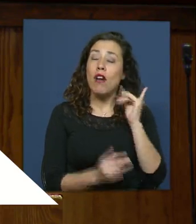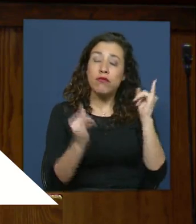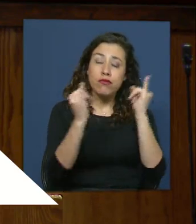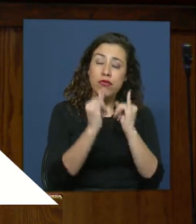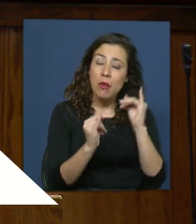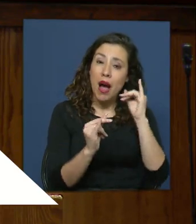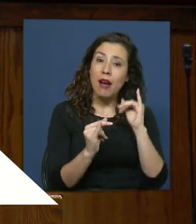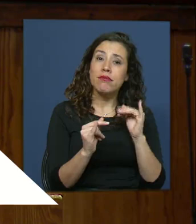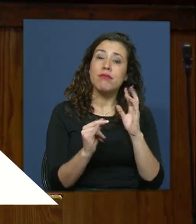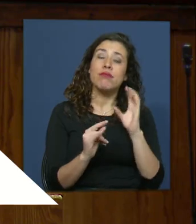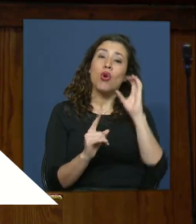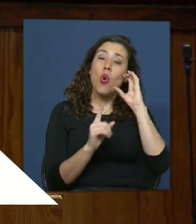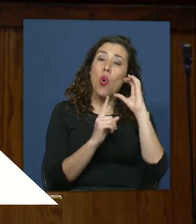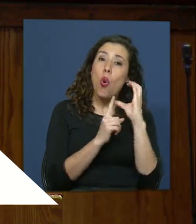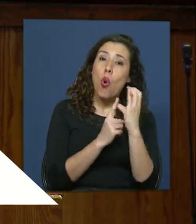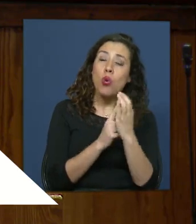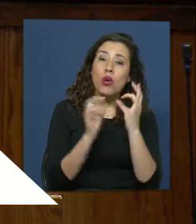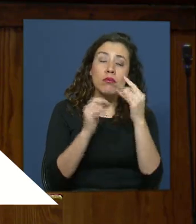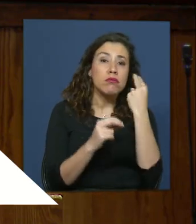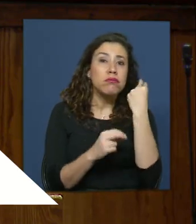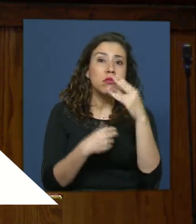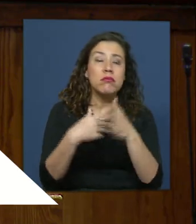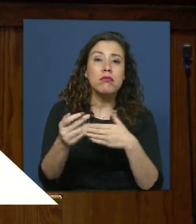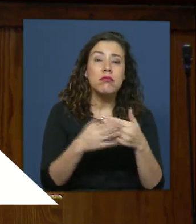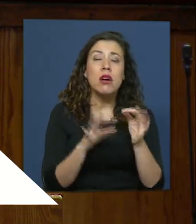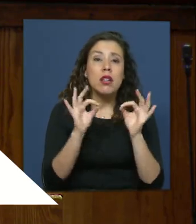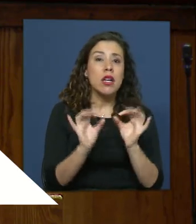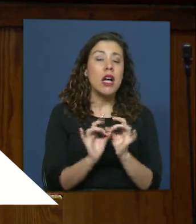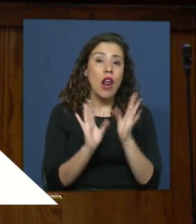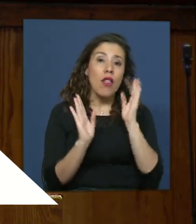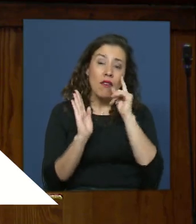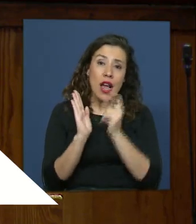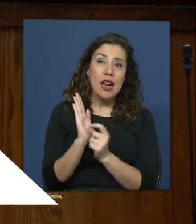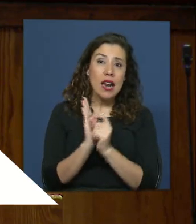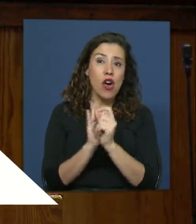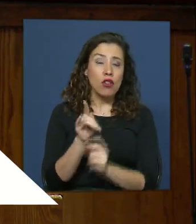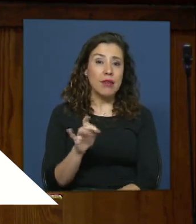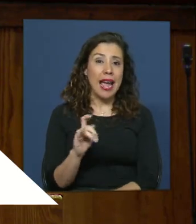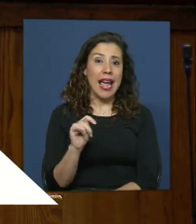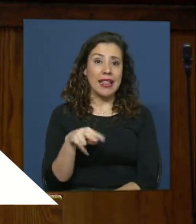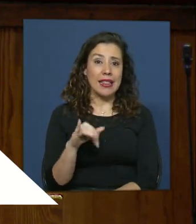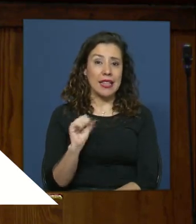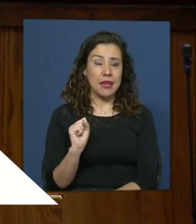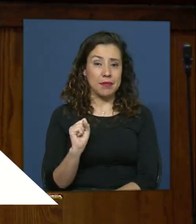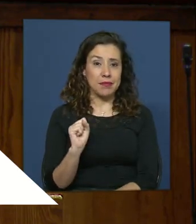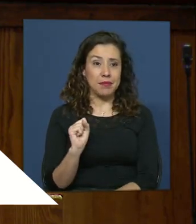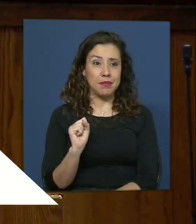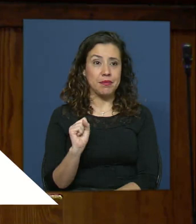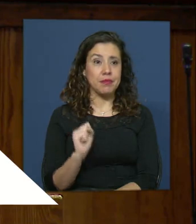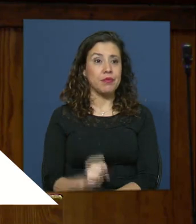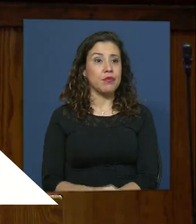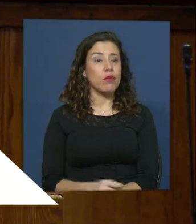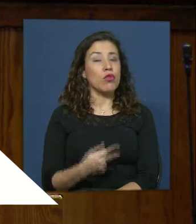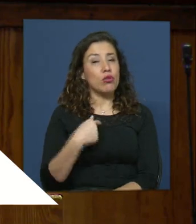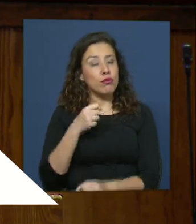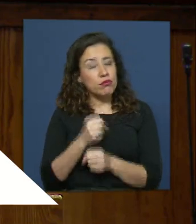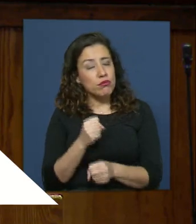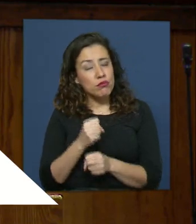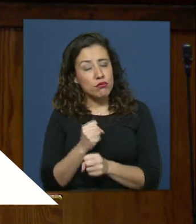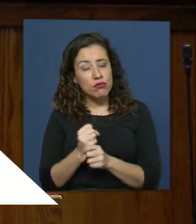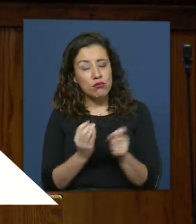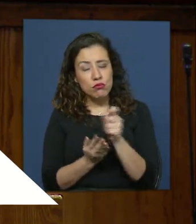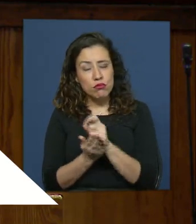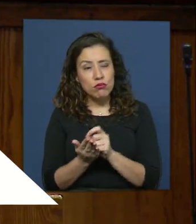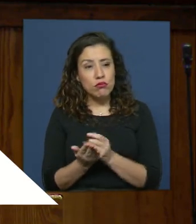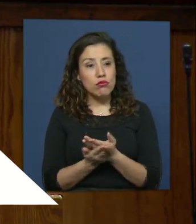culturales propias, lo que no deja dudas sobre el reconocimiento de esta etnia. En consideración a ellos, trabajamos en esta